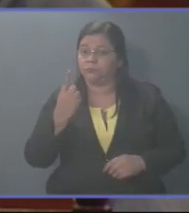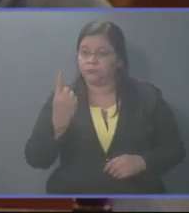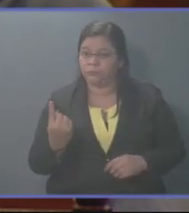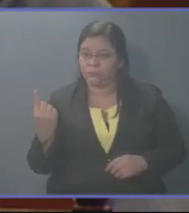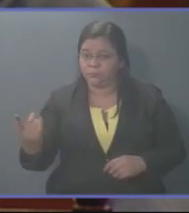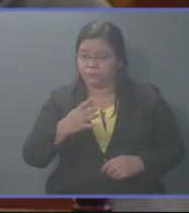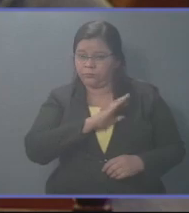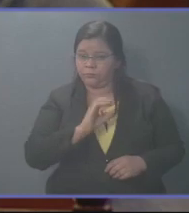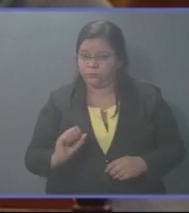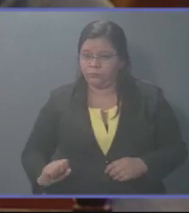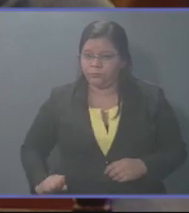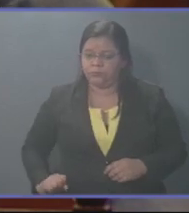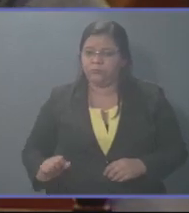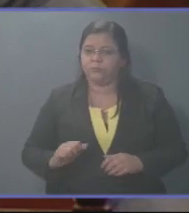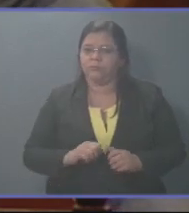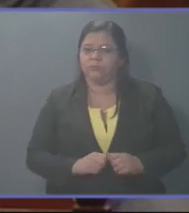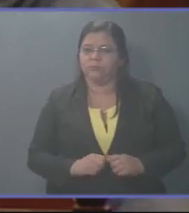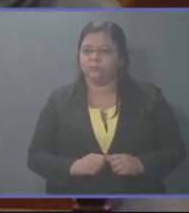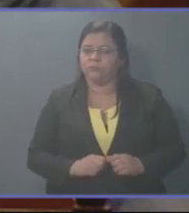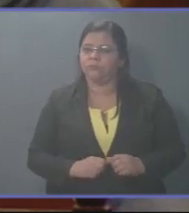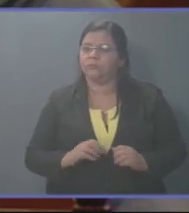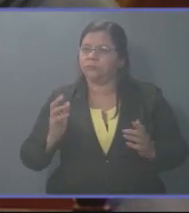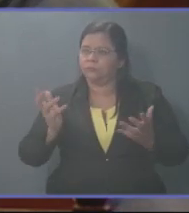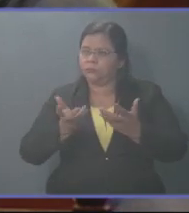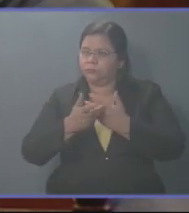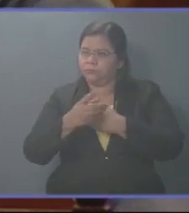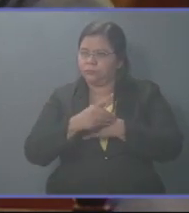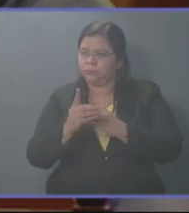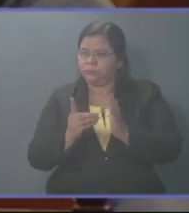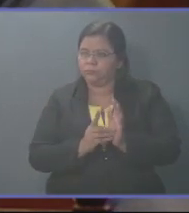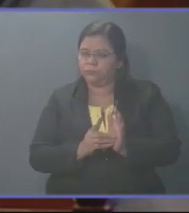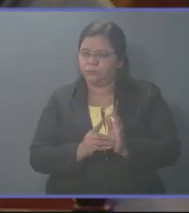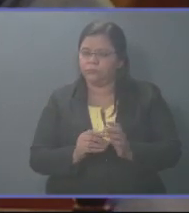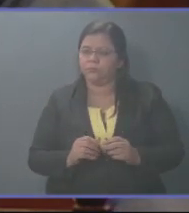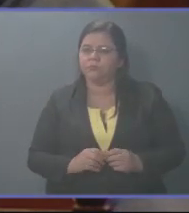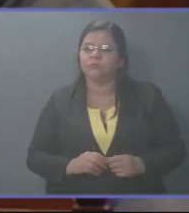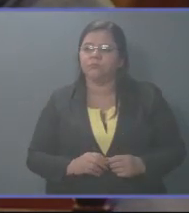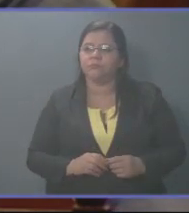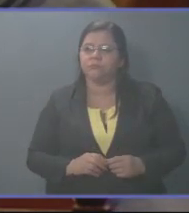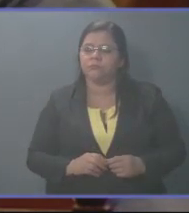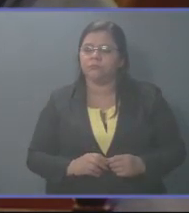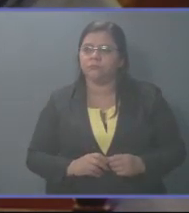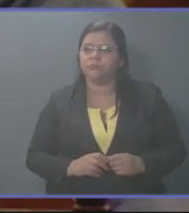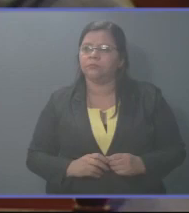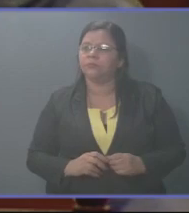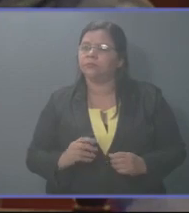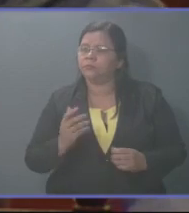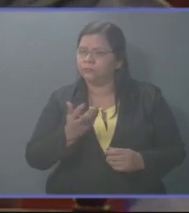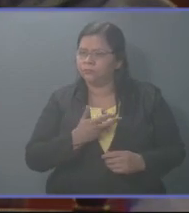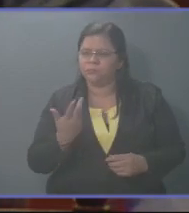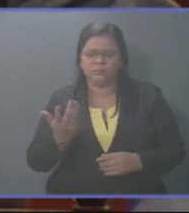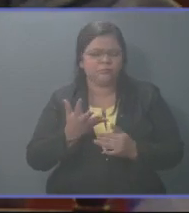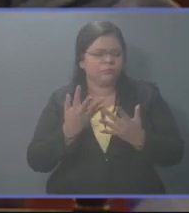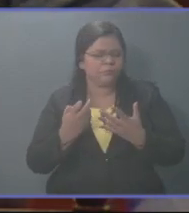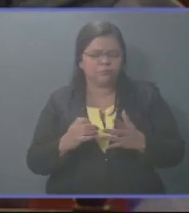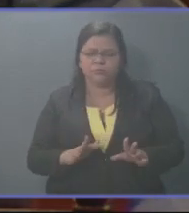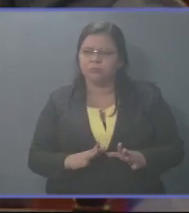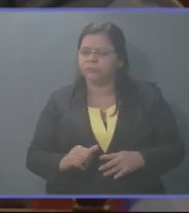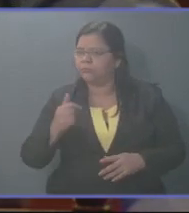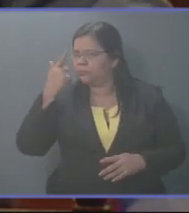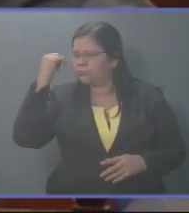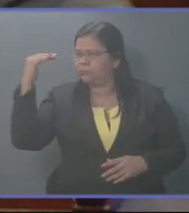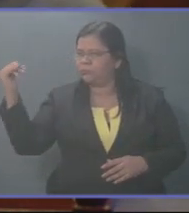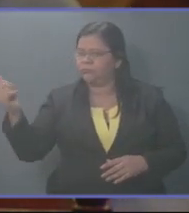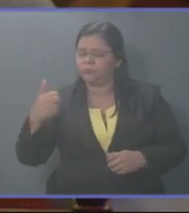Salvadoreños, colegas diputados, no permitamos la politización de las Fuerzas